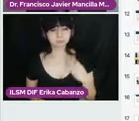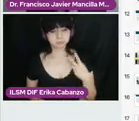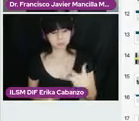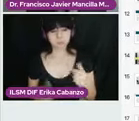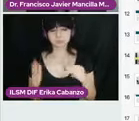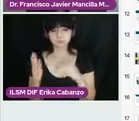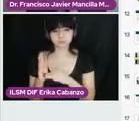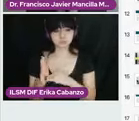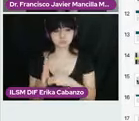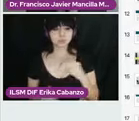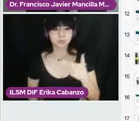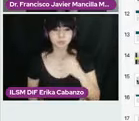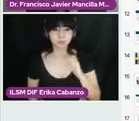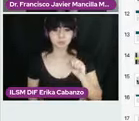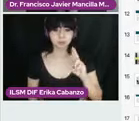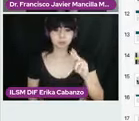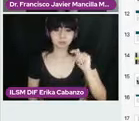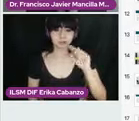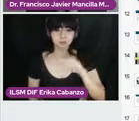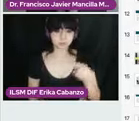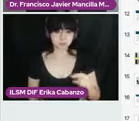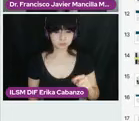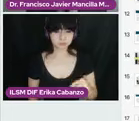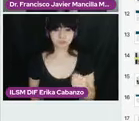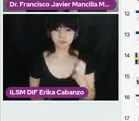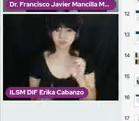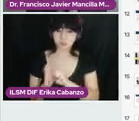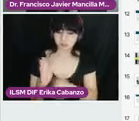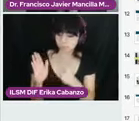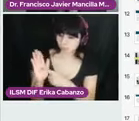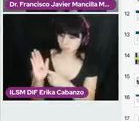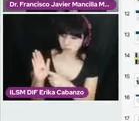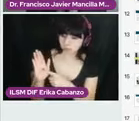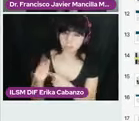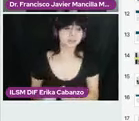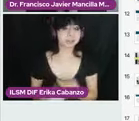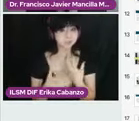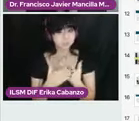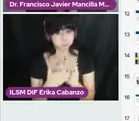vemos este ejemplo, permítame tantito.